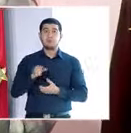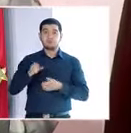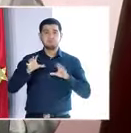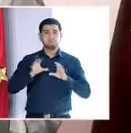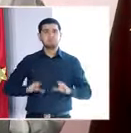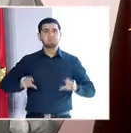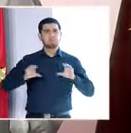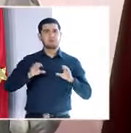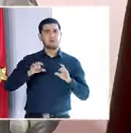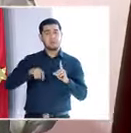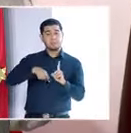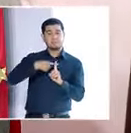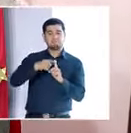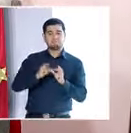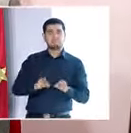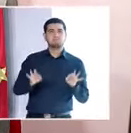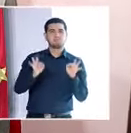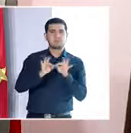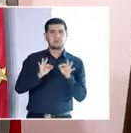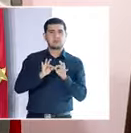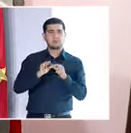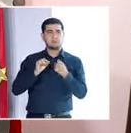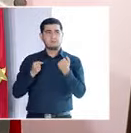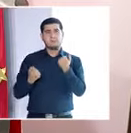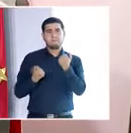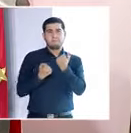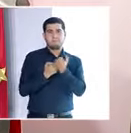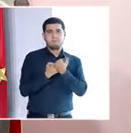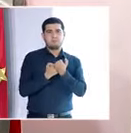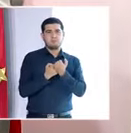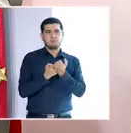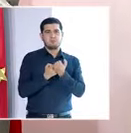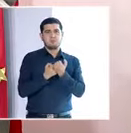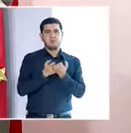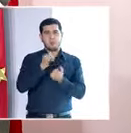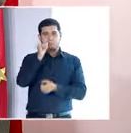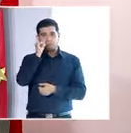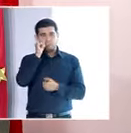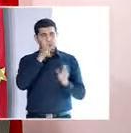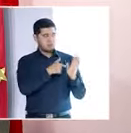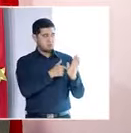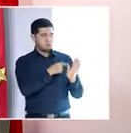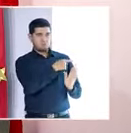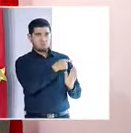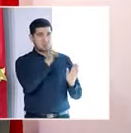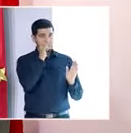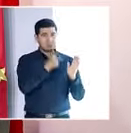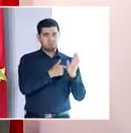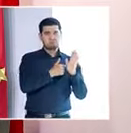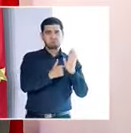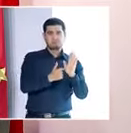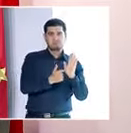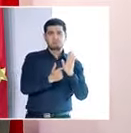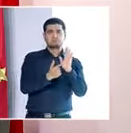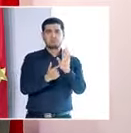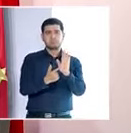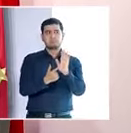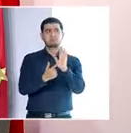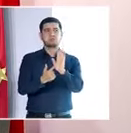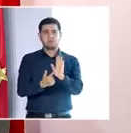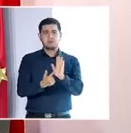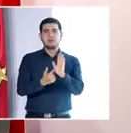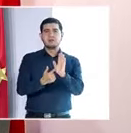dado principalmente por un apoyo a nivel de video, que reseñará de manera directa cada